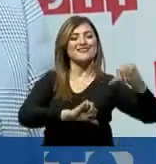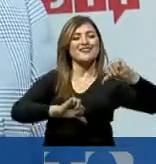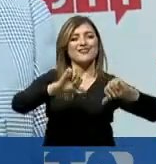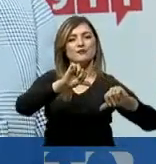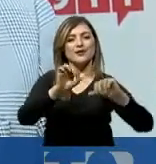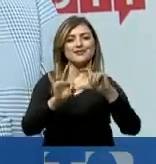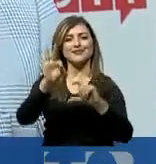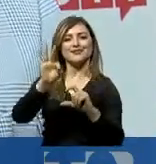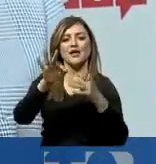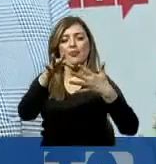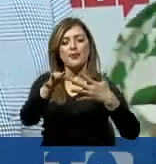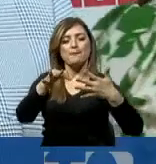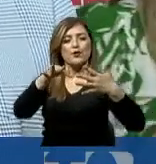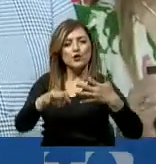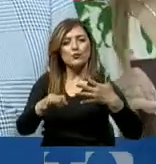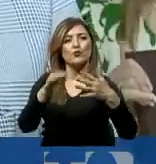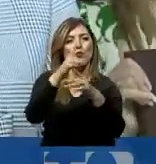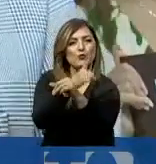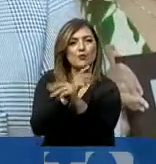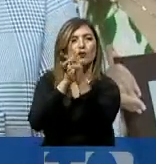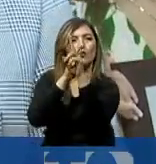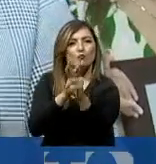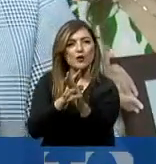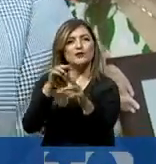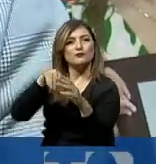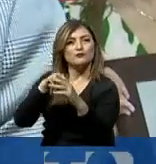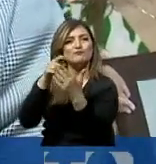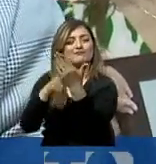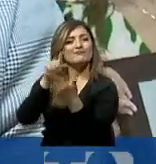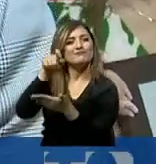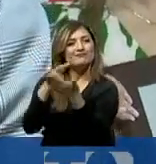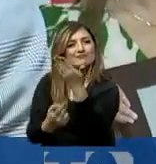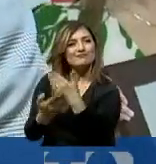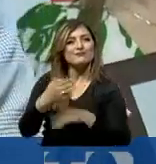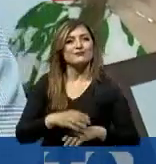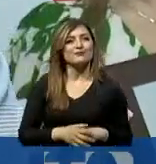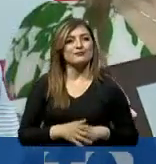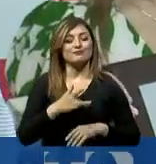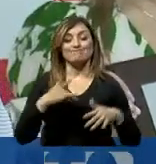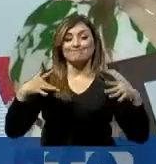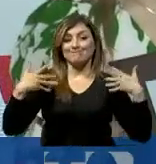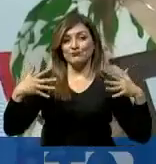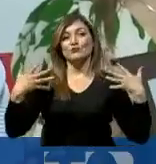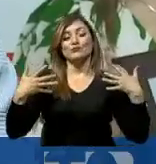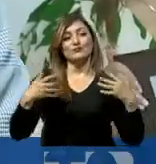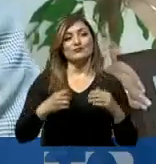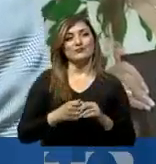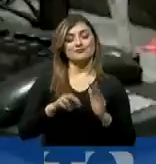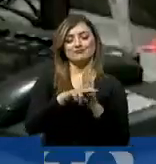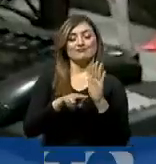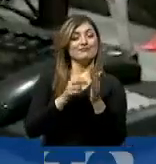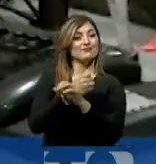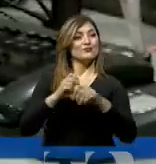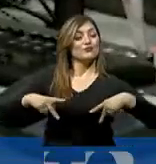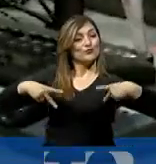del tipo de discapacidad, de los tiempos de respuesta, de los recursos necesarios, así que nos alegra muchísimo porque creemos que este protocolo va a salvar vidas.